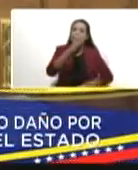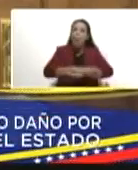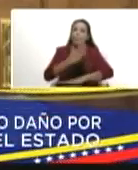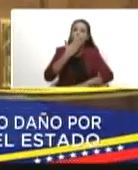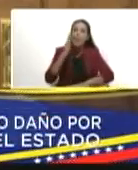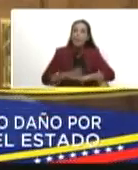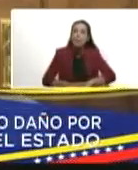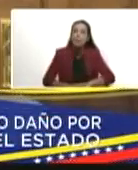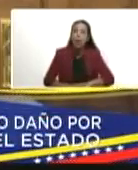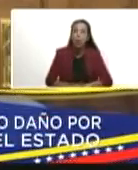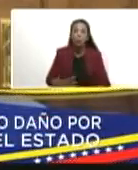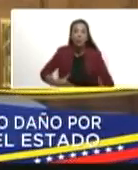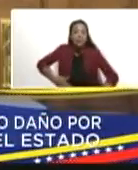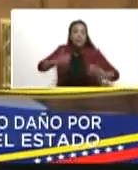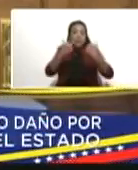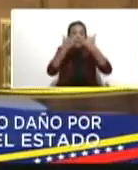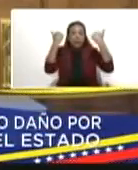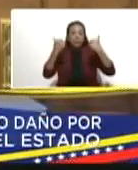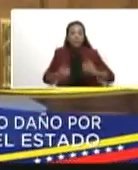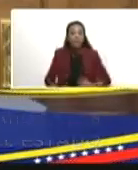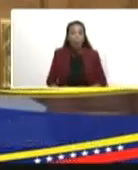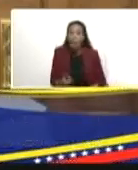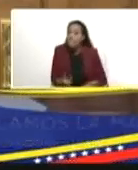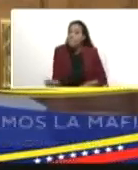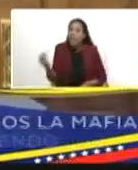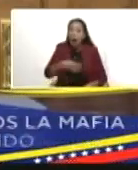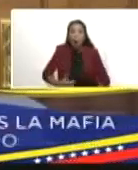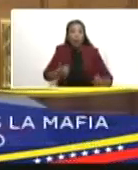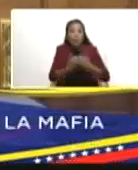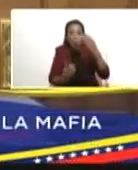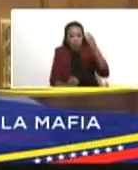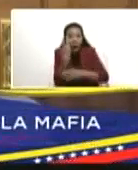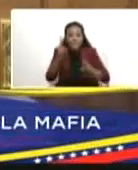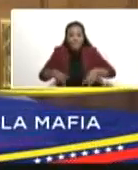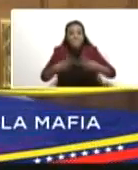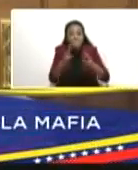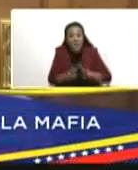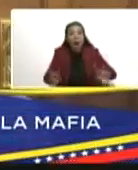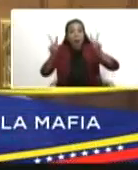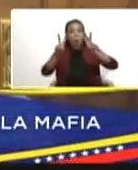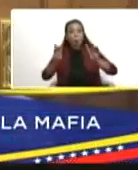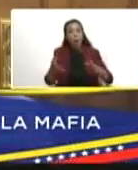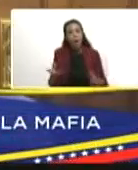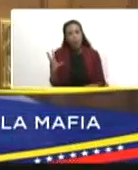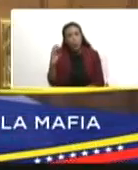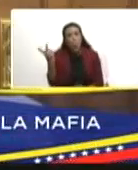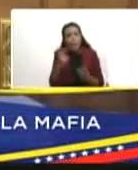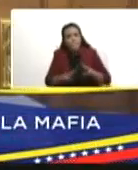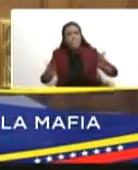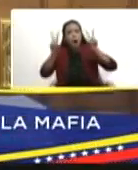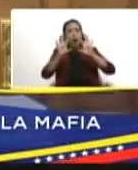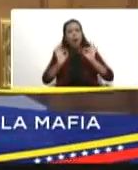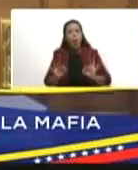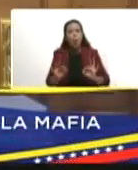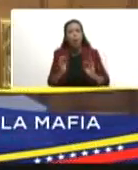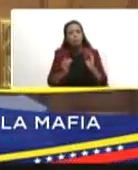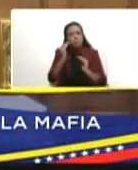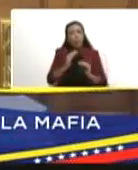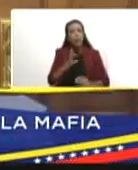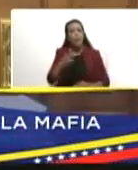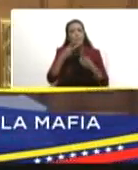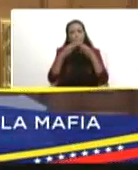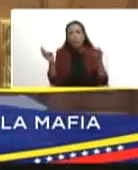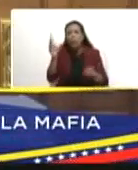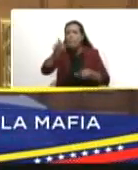asumido como un desafío mayor el de construir nuevos valores en todos los niveles de la vida